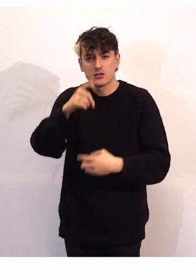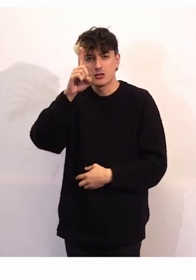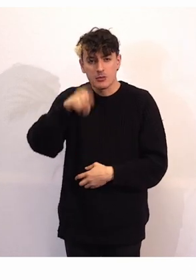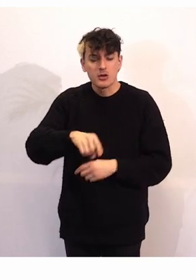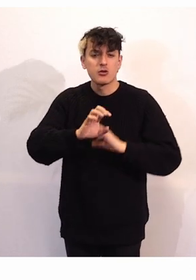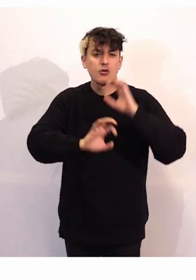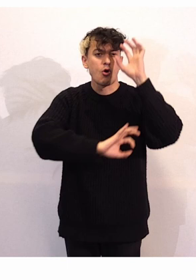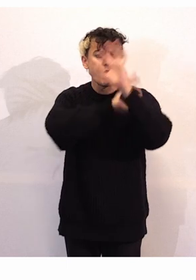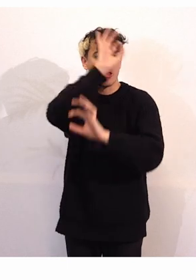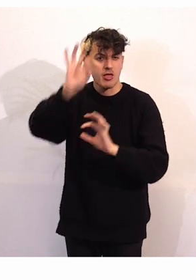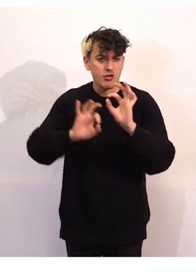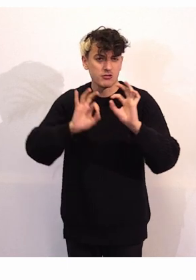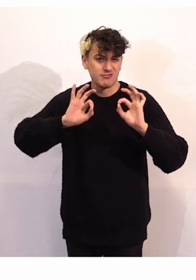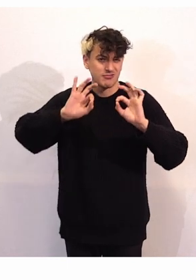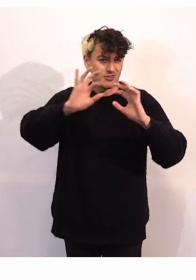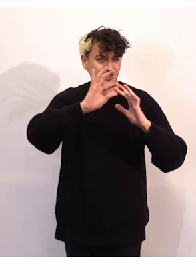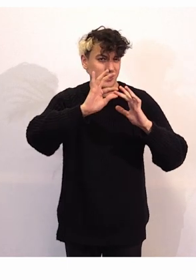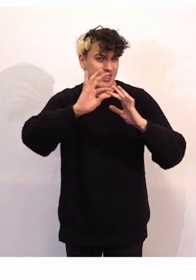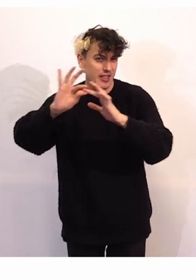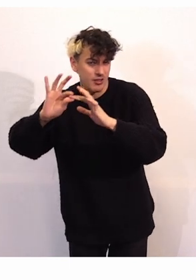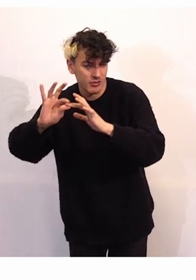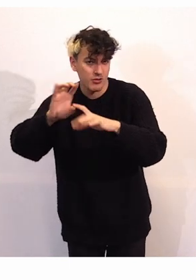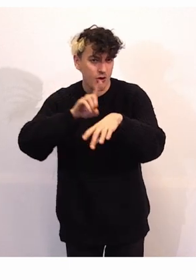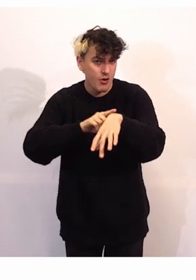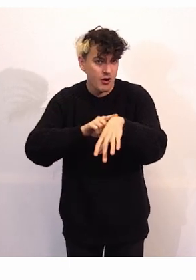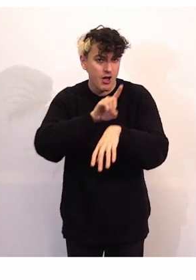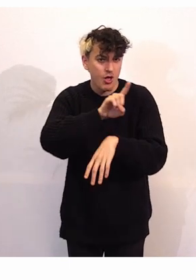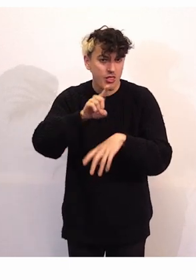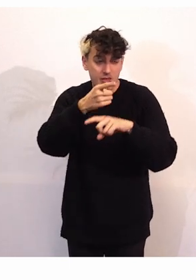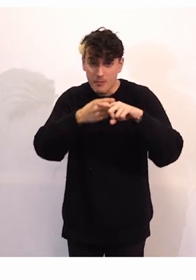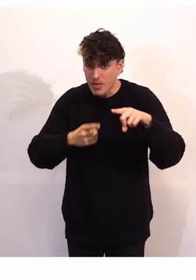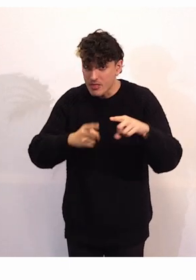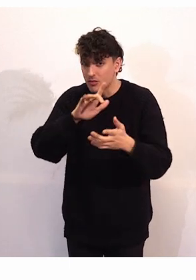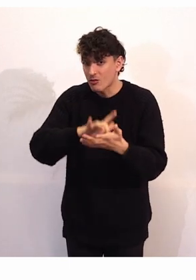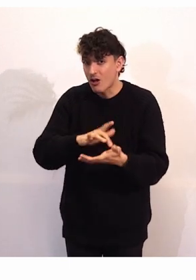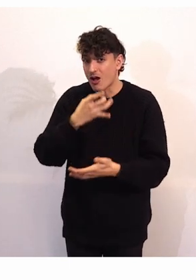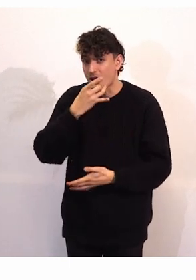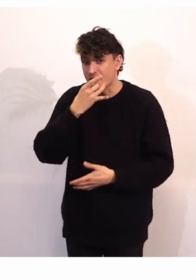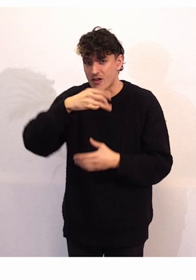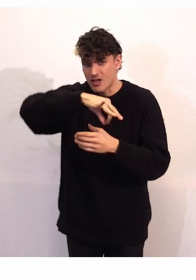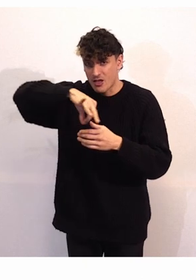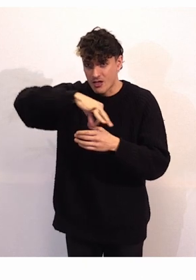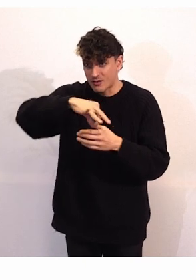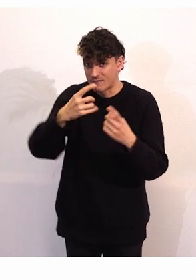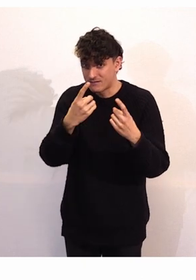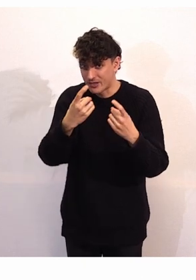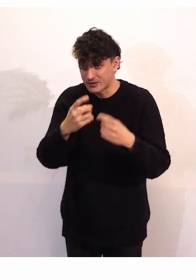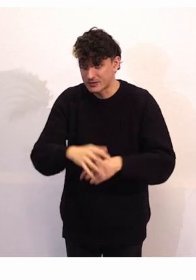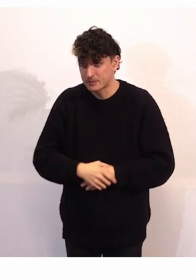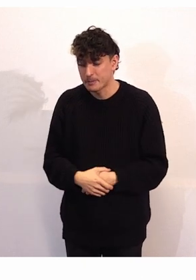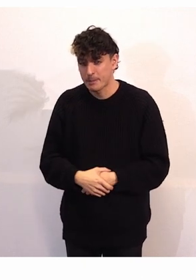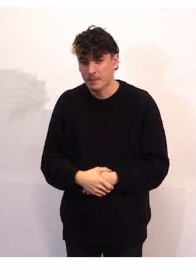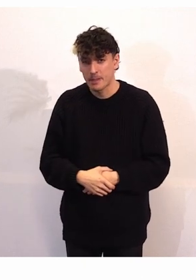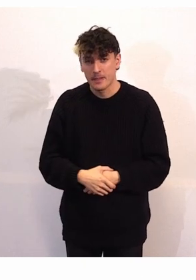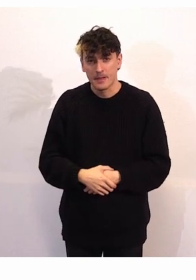organizaciones. A las 11:30 haremos un descanso y tomaremos un café, que nos va a hacer falta. Después de